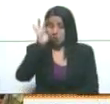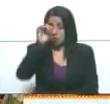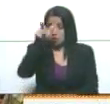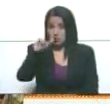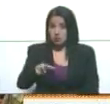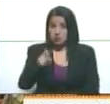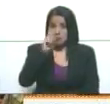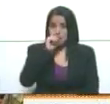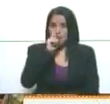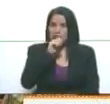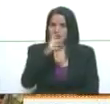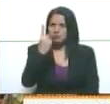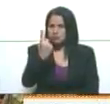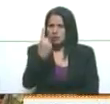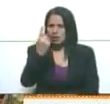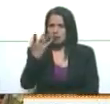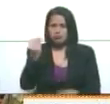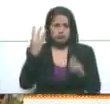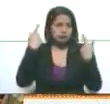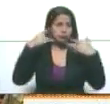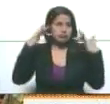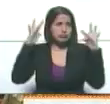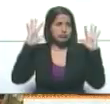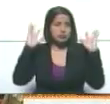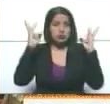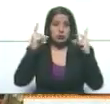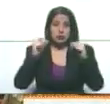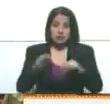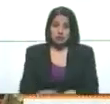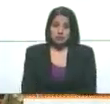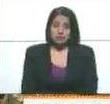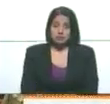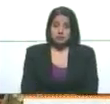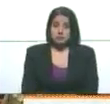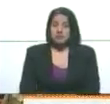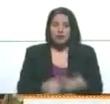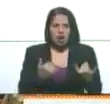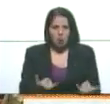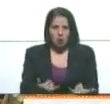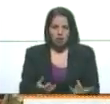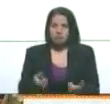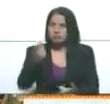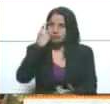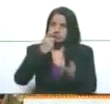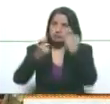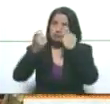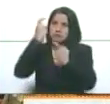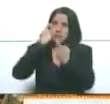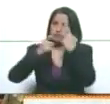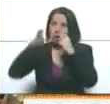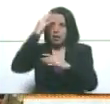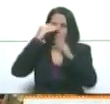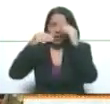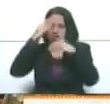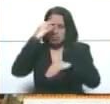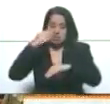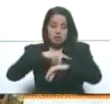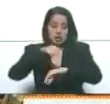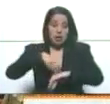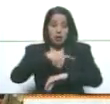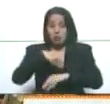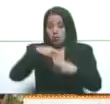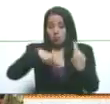municipio, ¿cuántas opciones tenemos nosotros del chavismo? Ahora, ¿cómo se formaron esos compañeros? ¿En qué tiempo se formaron? En